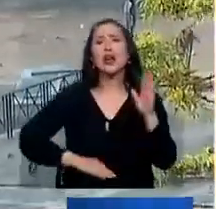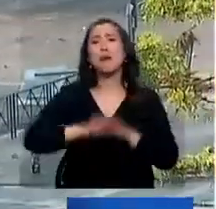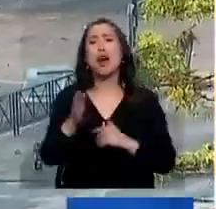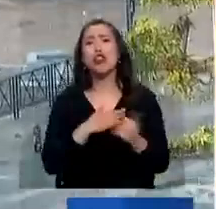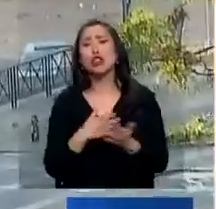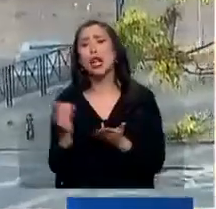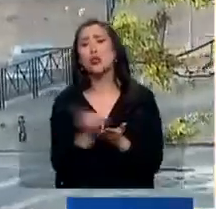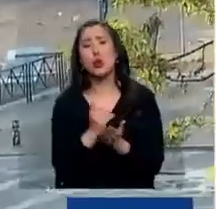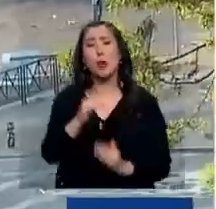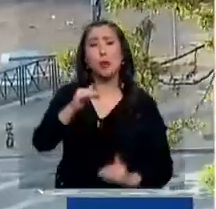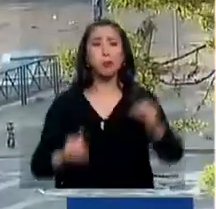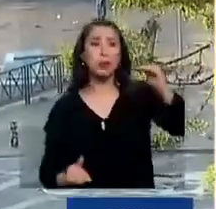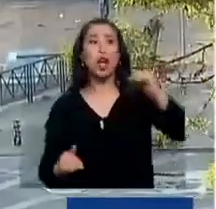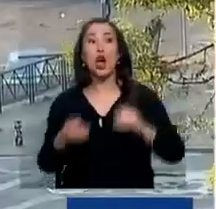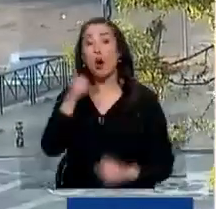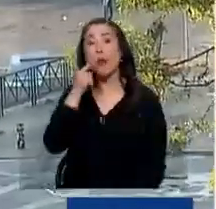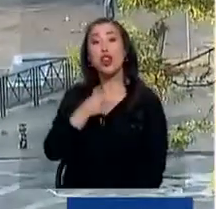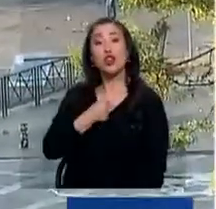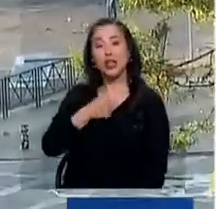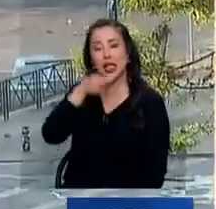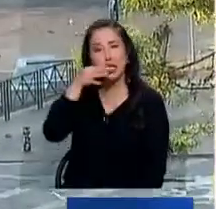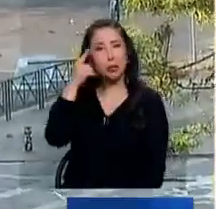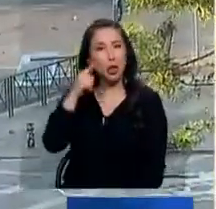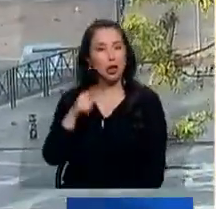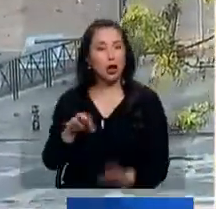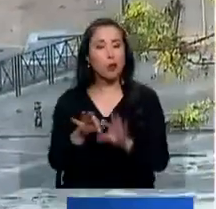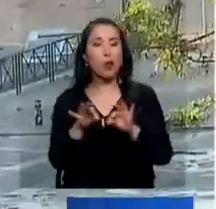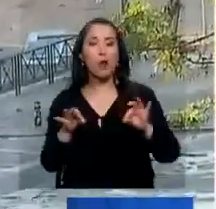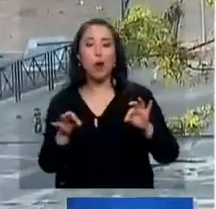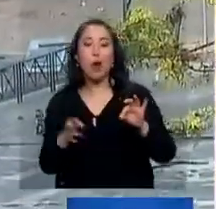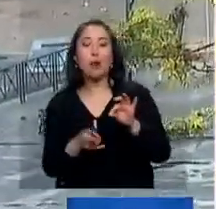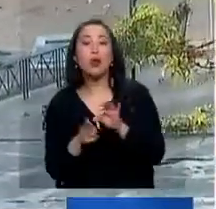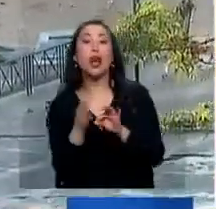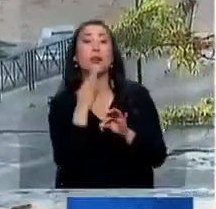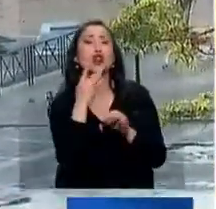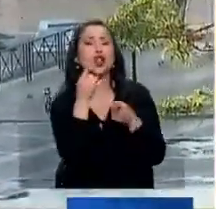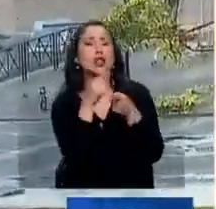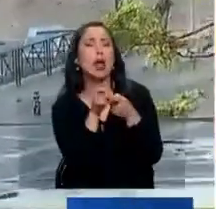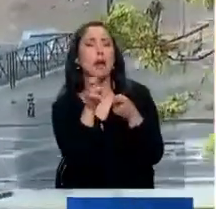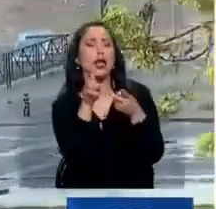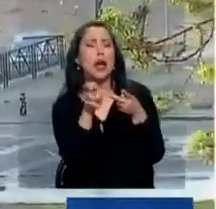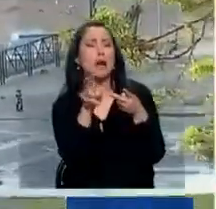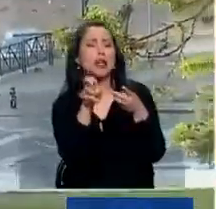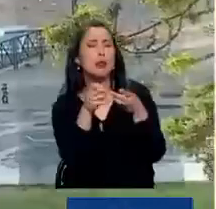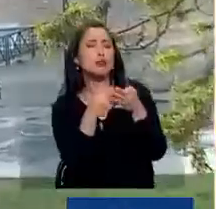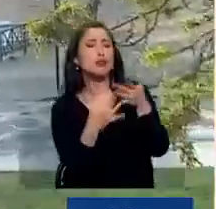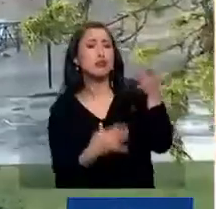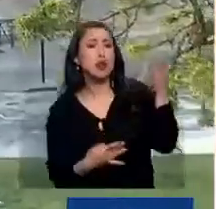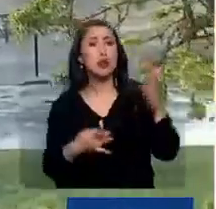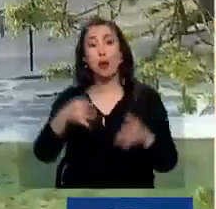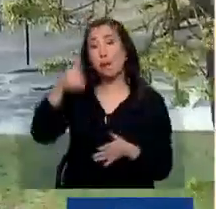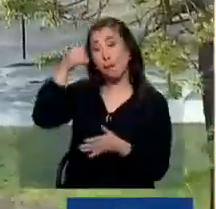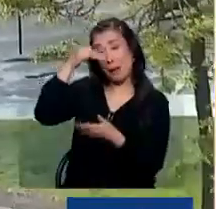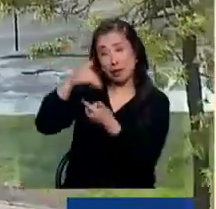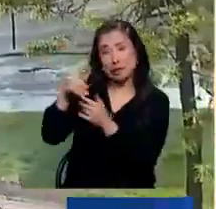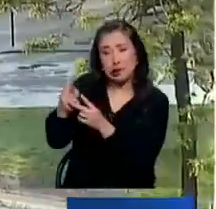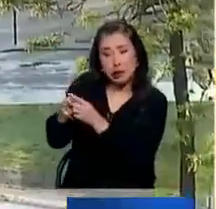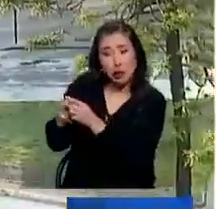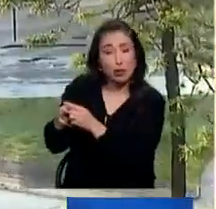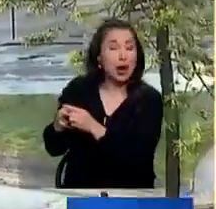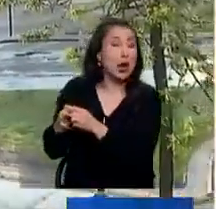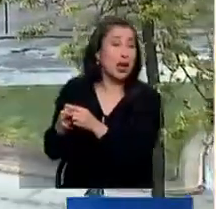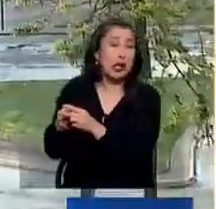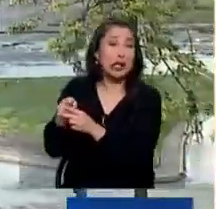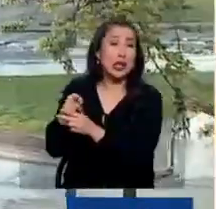salario. Ahora, esta cuerda no se cortó por lo más delgado, se cortó por lo más grueso, una cuerda firme, porque son muchos temas al mismo tiempo. Te vamos a pedir perdón, sí, lo mismo que hemos hecho